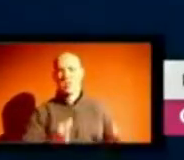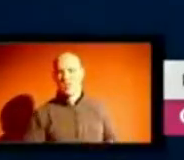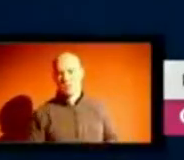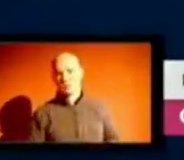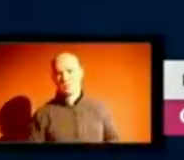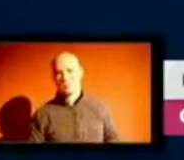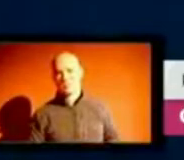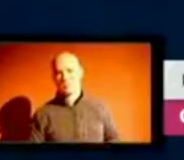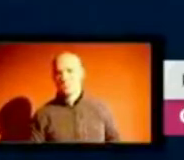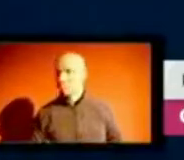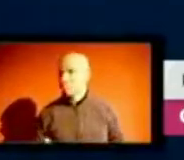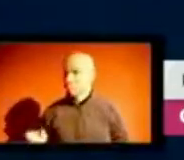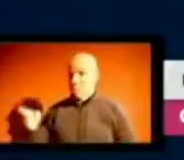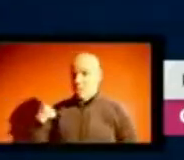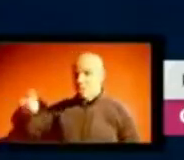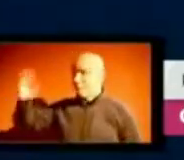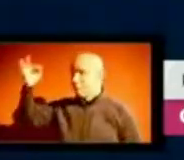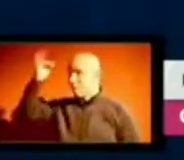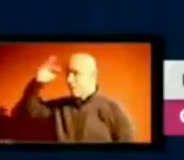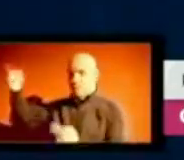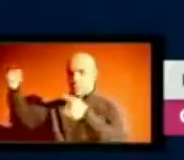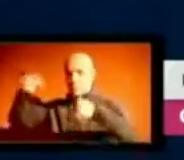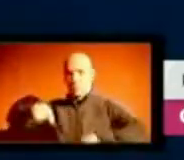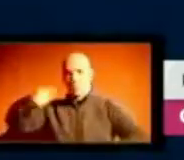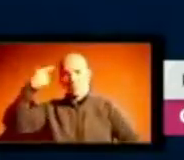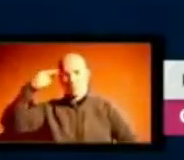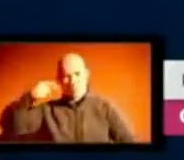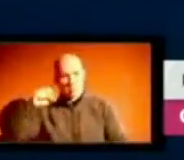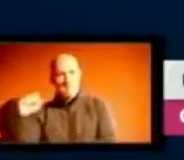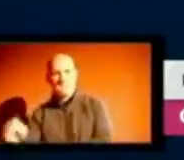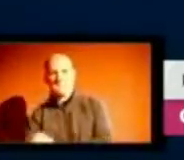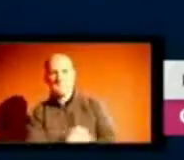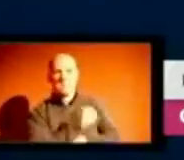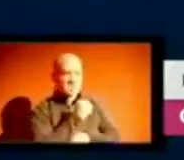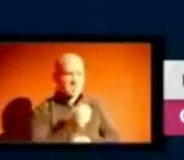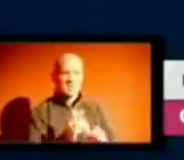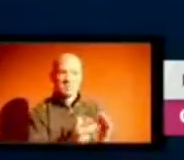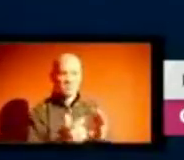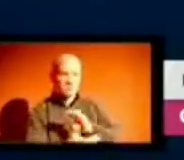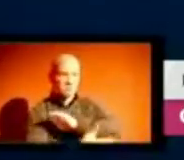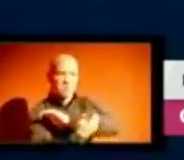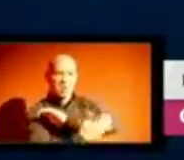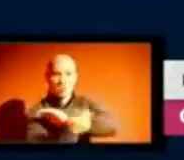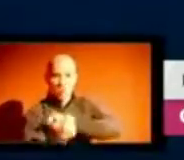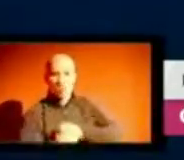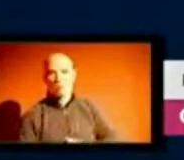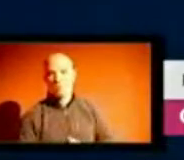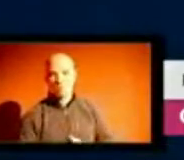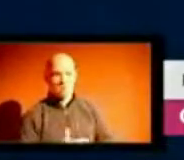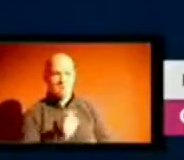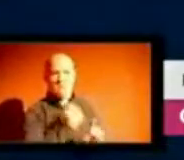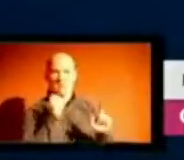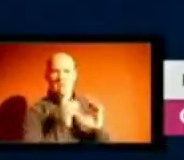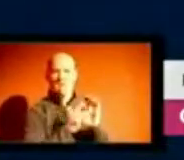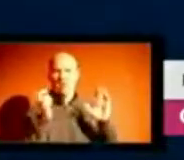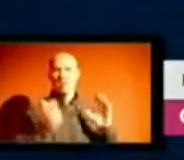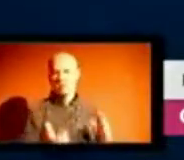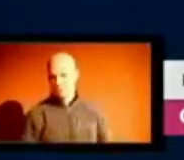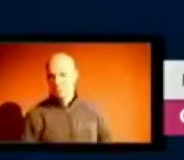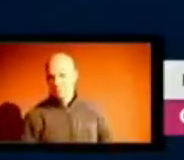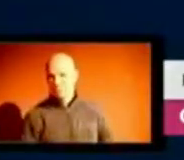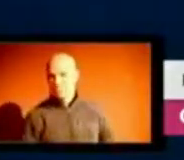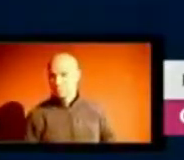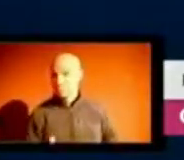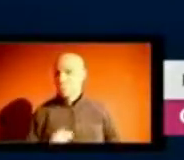Estas autoridades están aquí para combatir el crimen, combatir la corrupción, combatir el fraude, y están haciendo un excelente